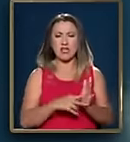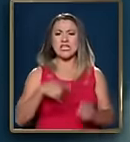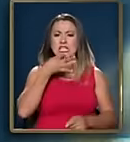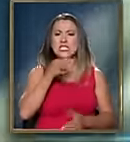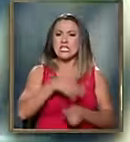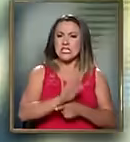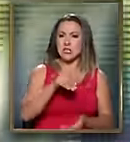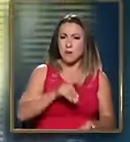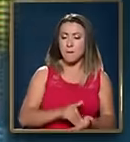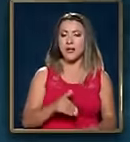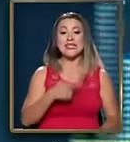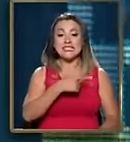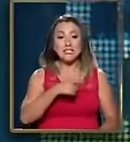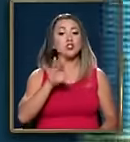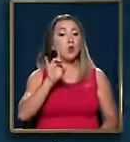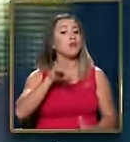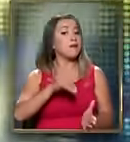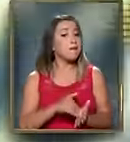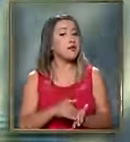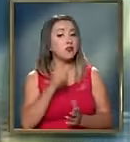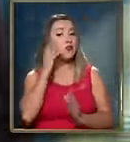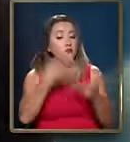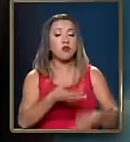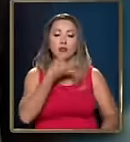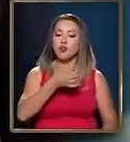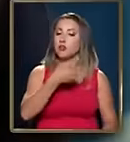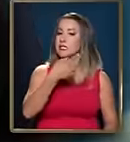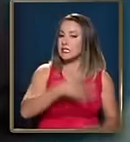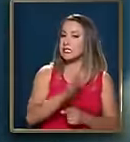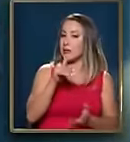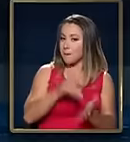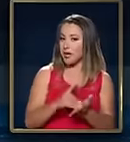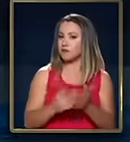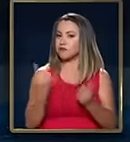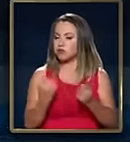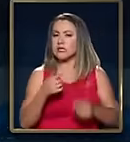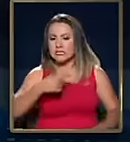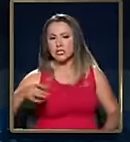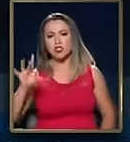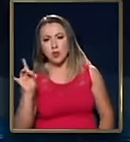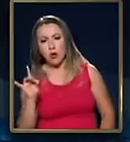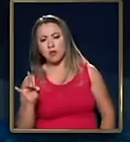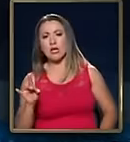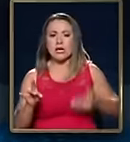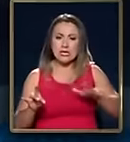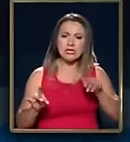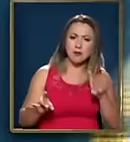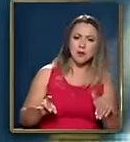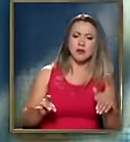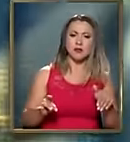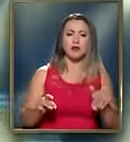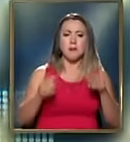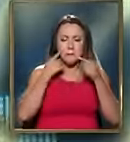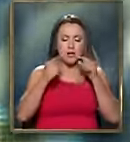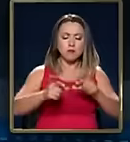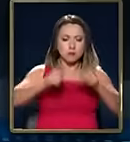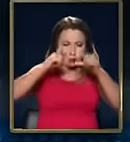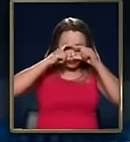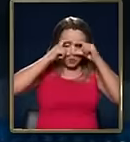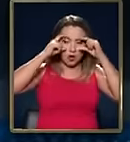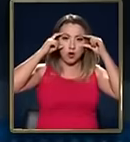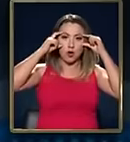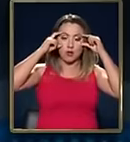mil. Son 150 mil. Te estoy diciendo que son 15 mil, que son 150 mil. Me dice: ponte los lentes. Me